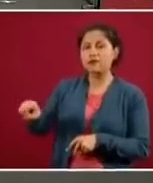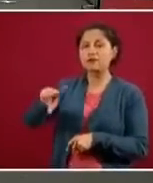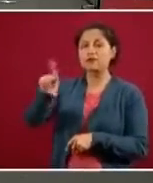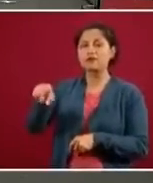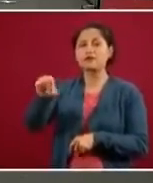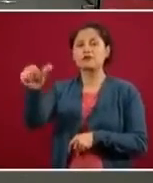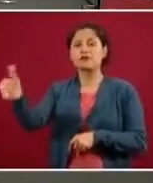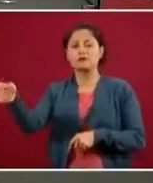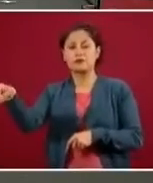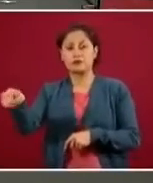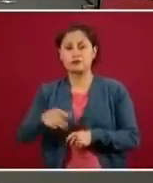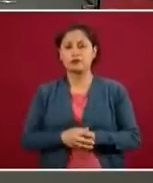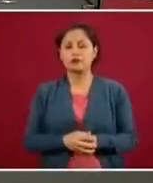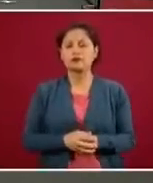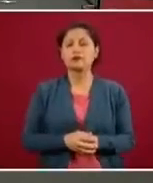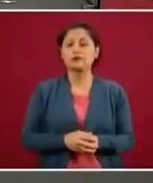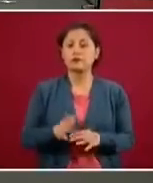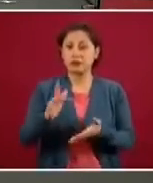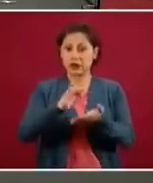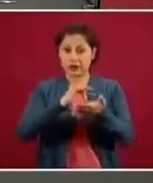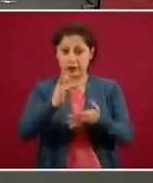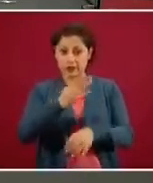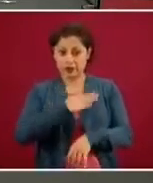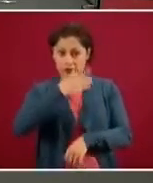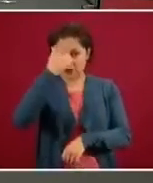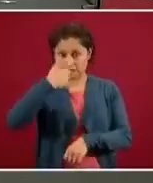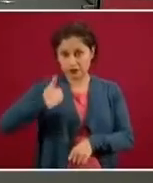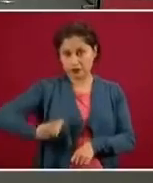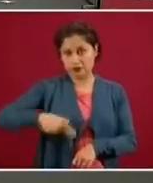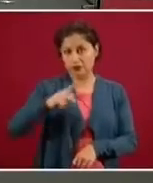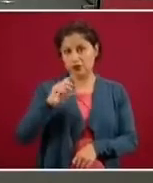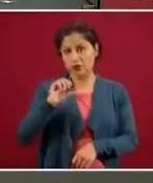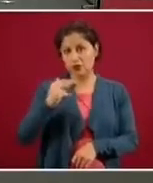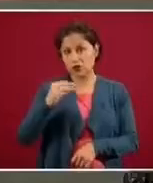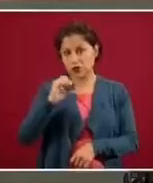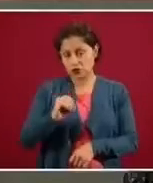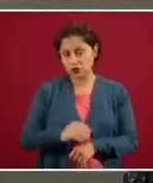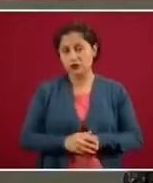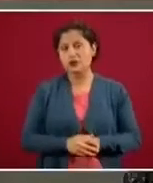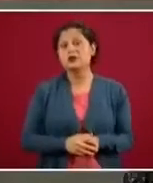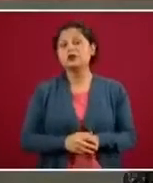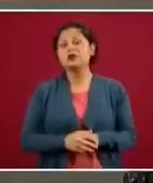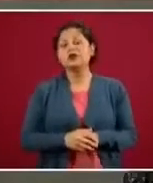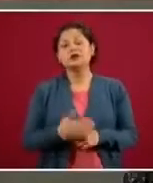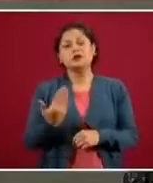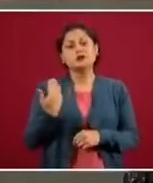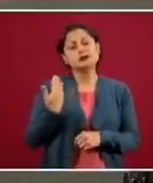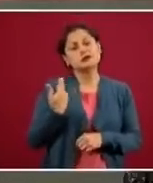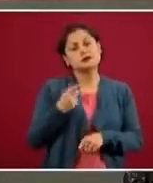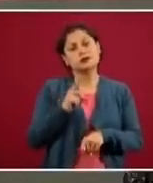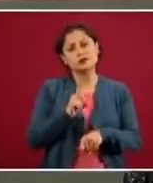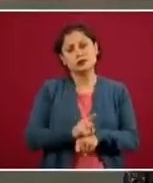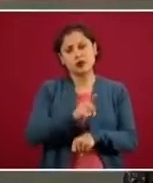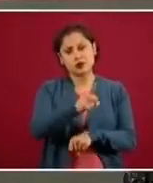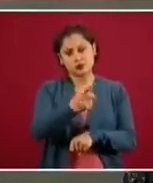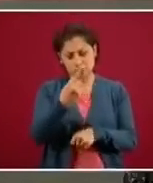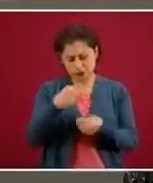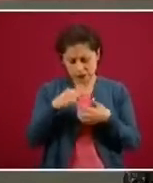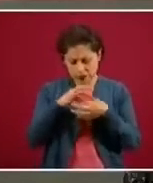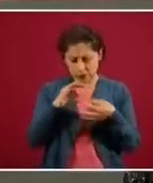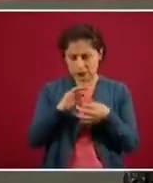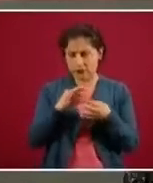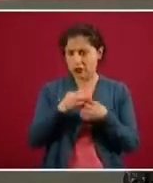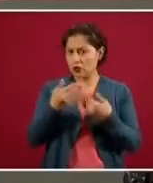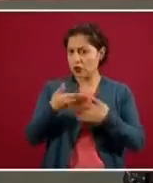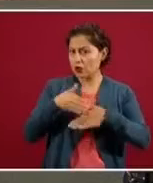luego usted. Gracias. Buenas noches, Poncho Gutiérrez. Hace un par de días usted nos habló de un estimado de contagiados con